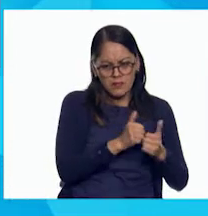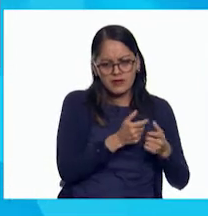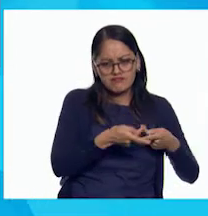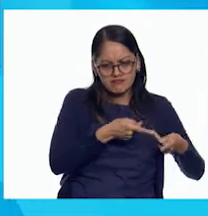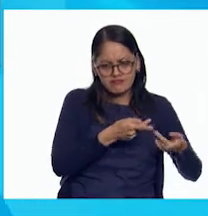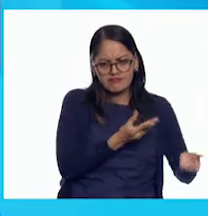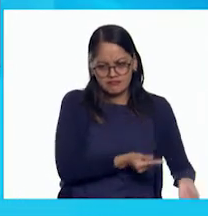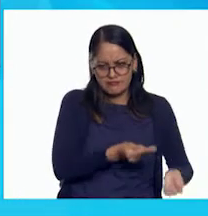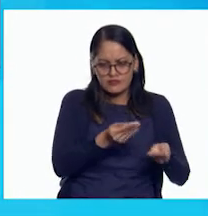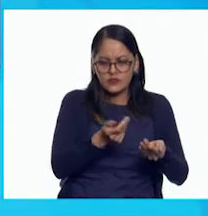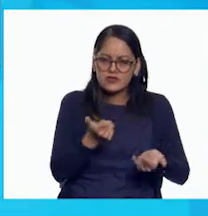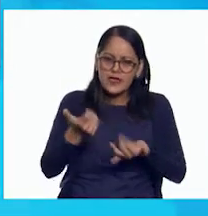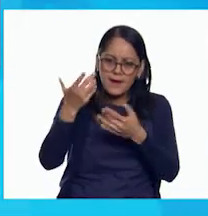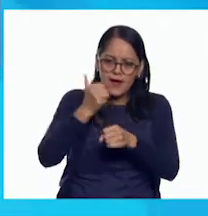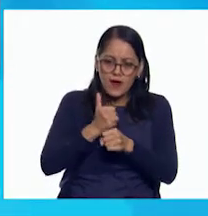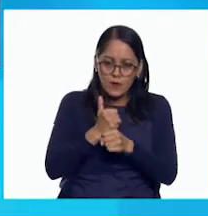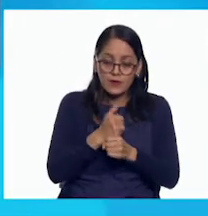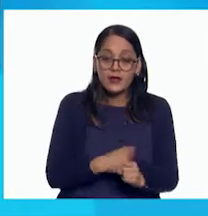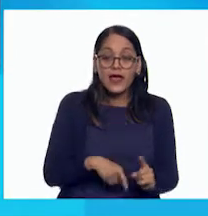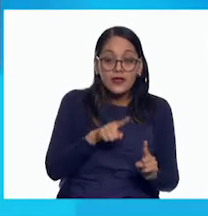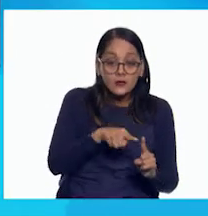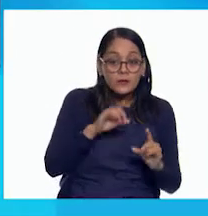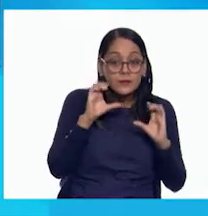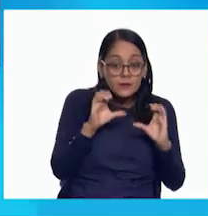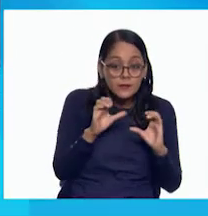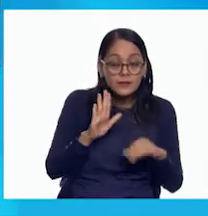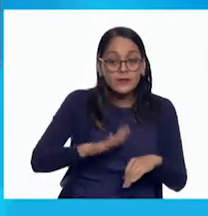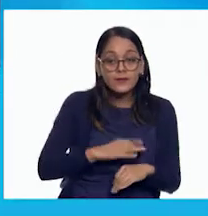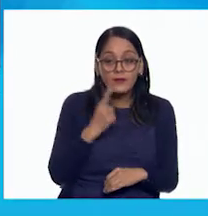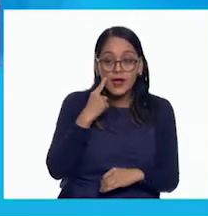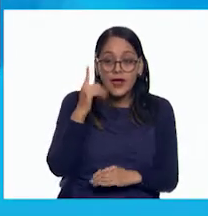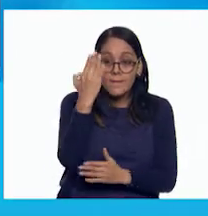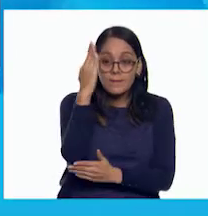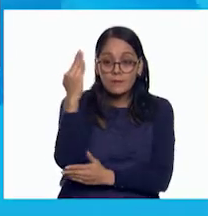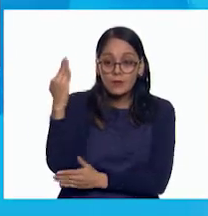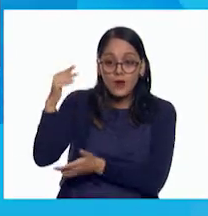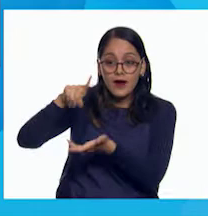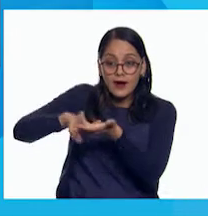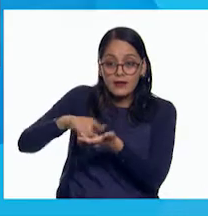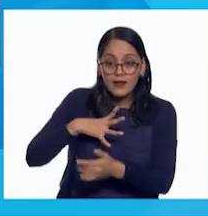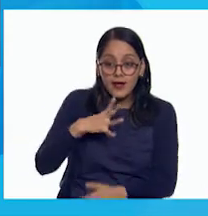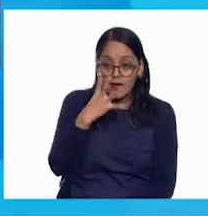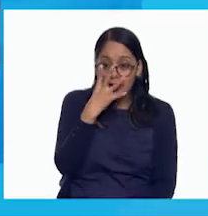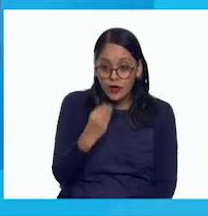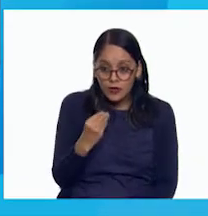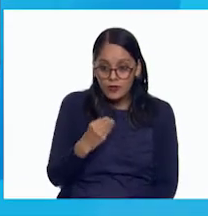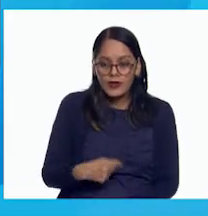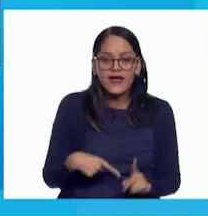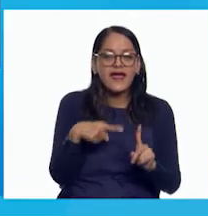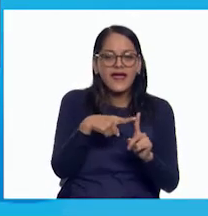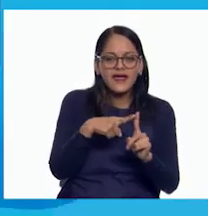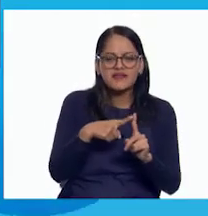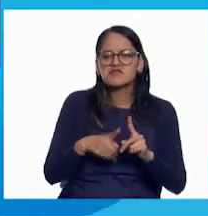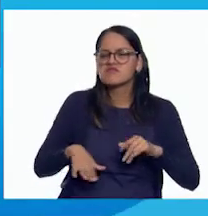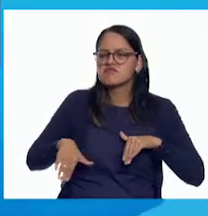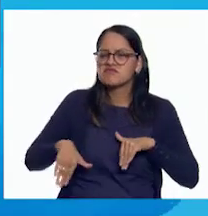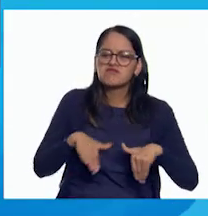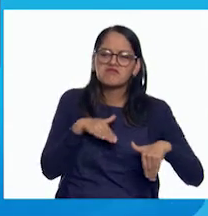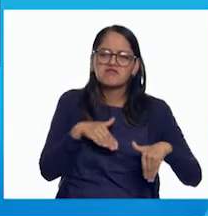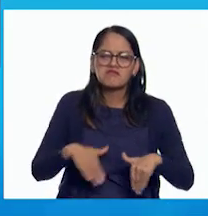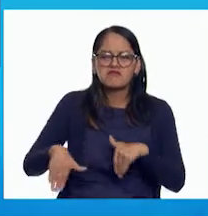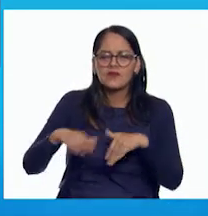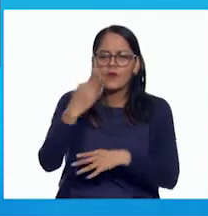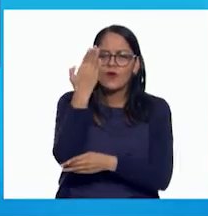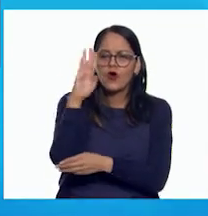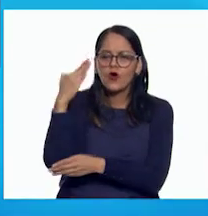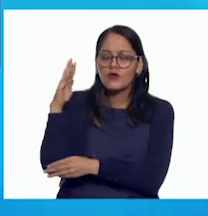estaba enferma, pero le dijo que tuviera mucho cuidado con el lobo del bosque. Caperucita Roja iba caminando por el bosque